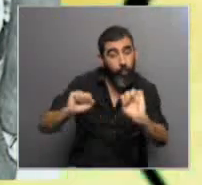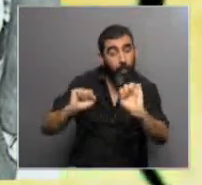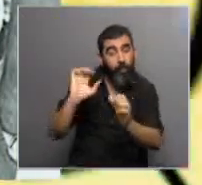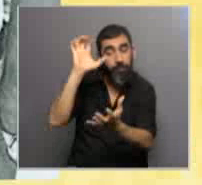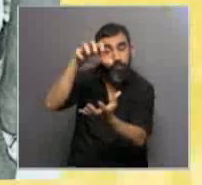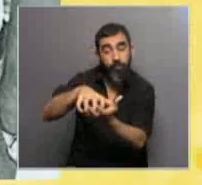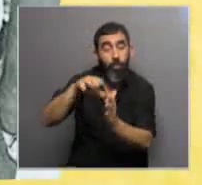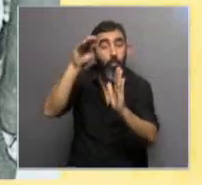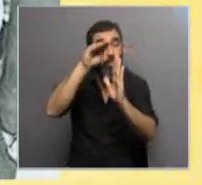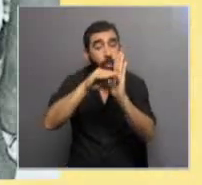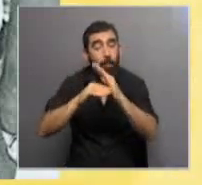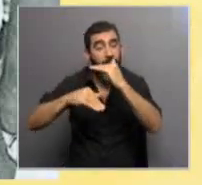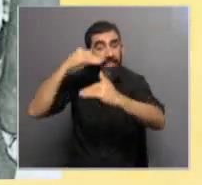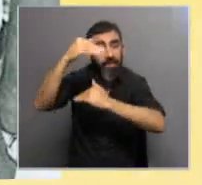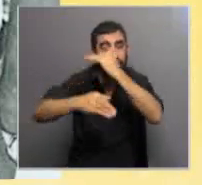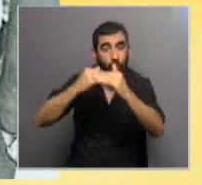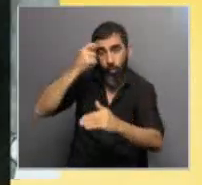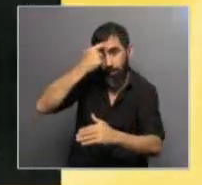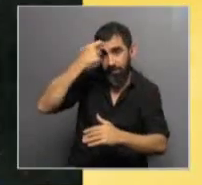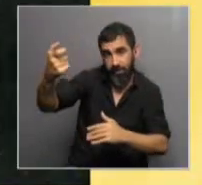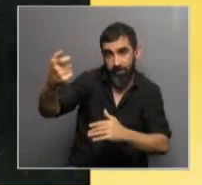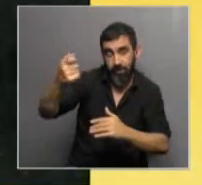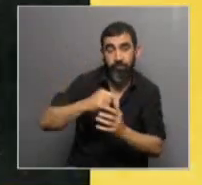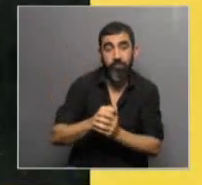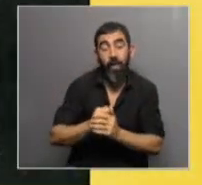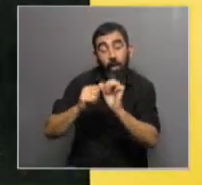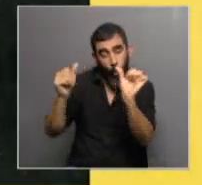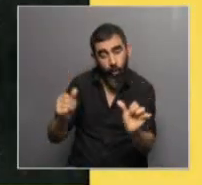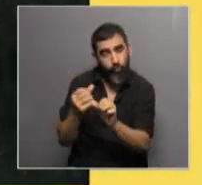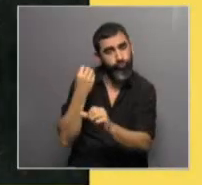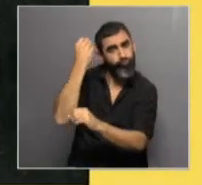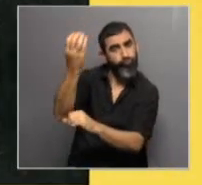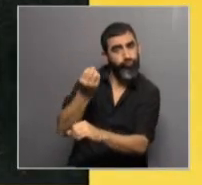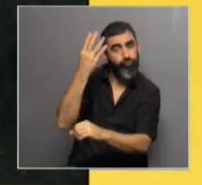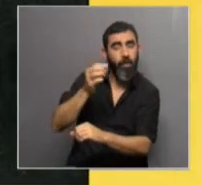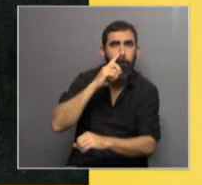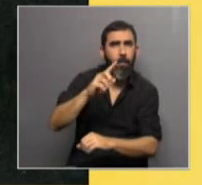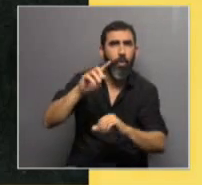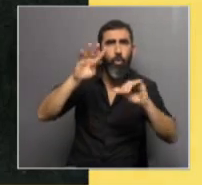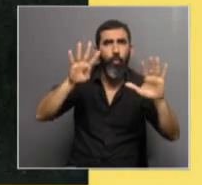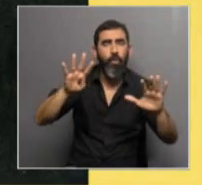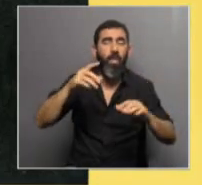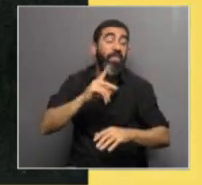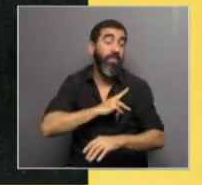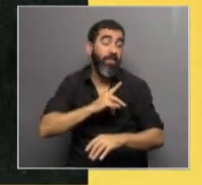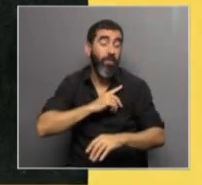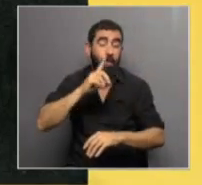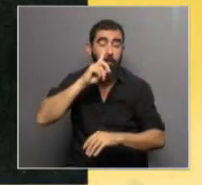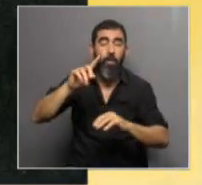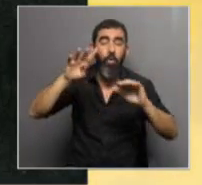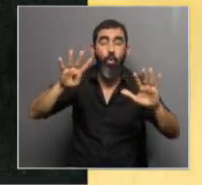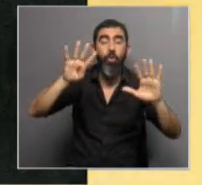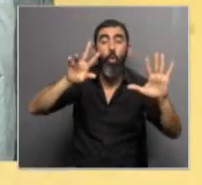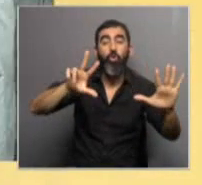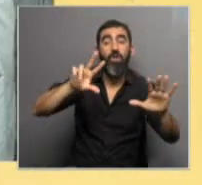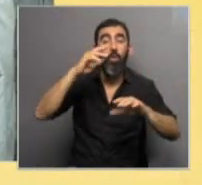un programa de desarrollo de la ciencia y se hizo un seminario en 1900 en diciembre de 1984